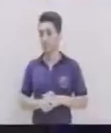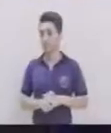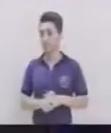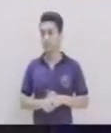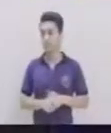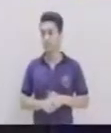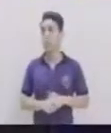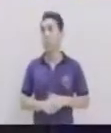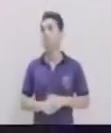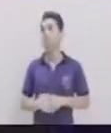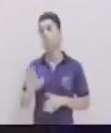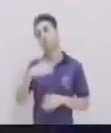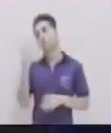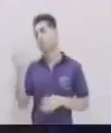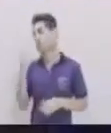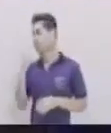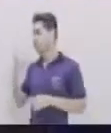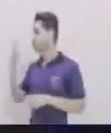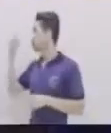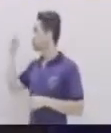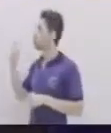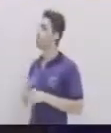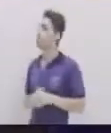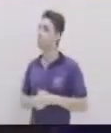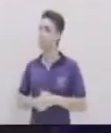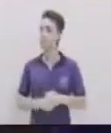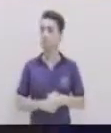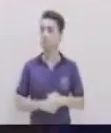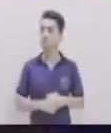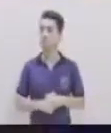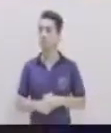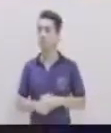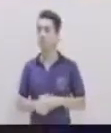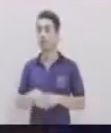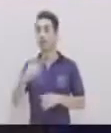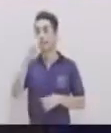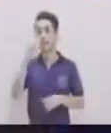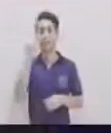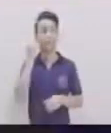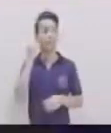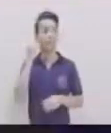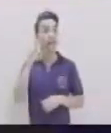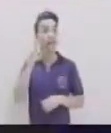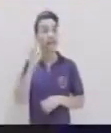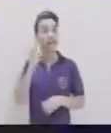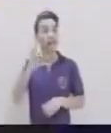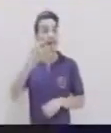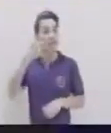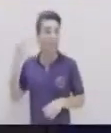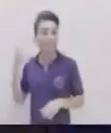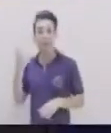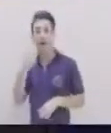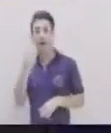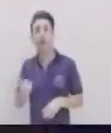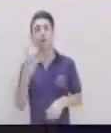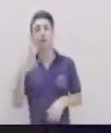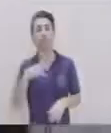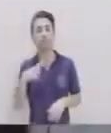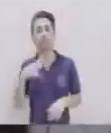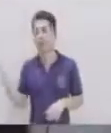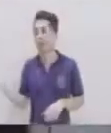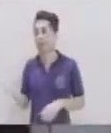Muy bien, y nos quedan 2. En este caso sería el tigre. ¿Cuántos animales tiene? 2. Entonces